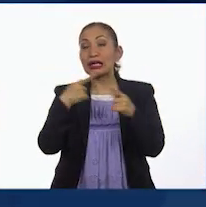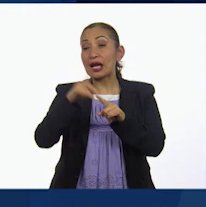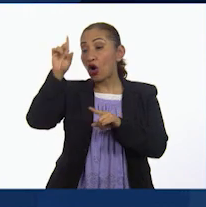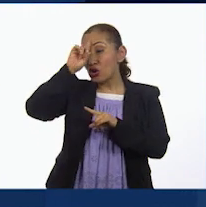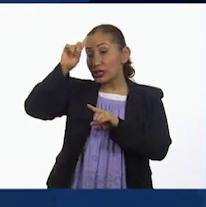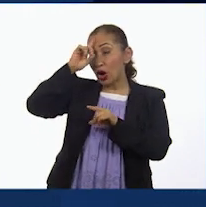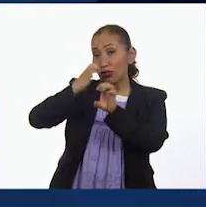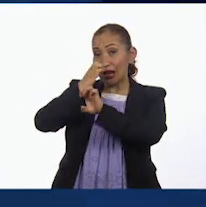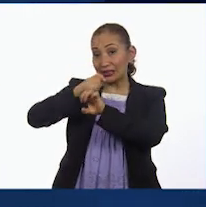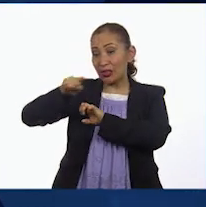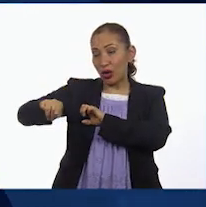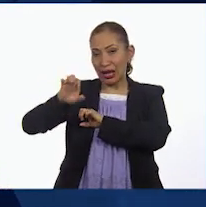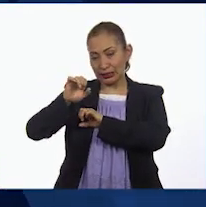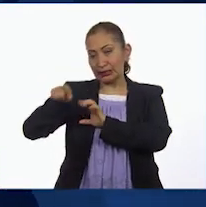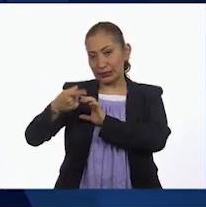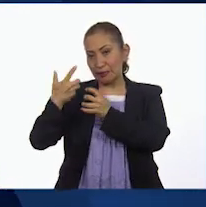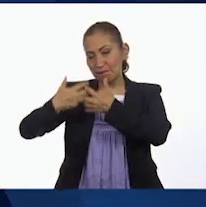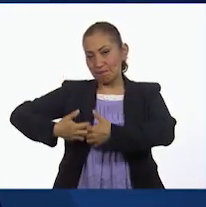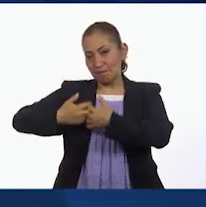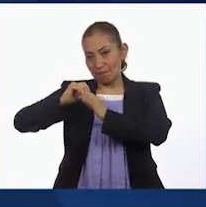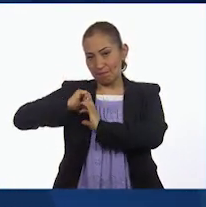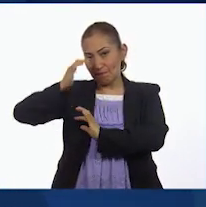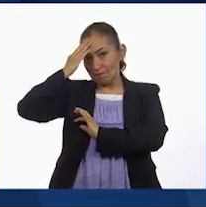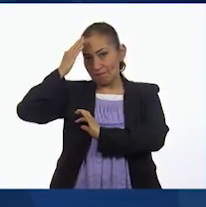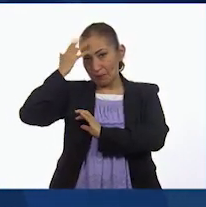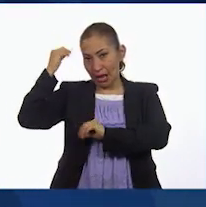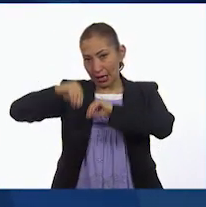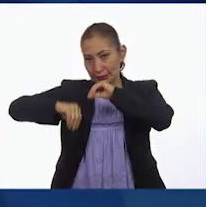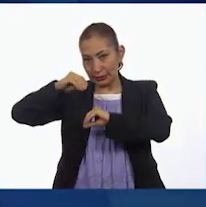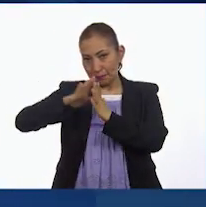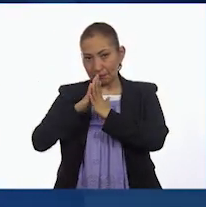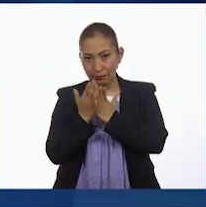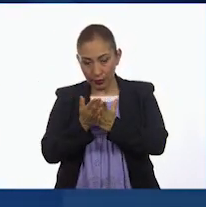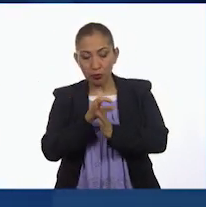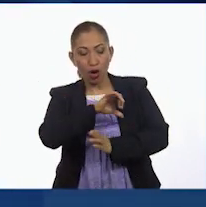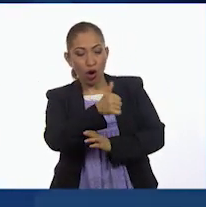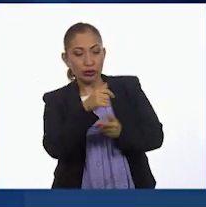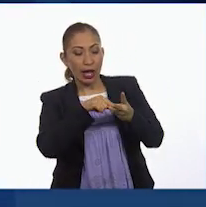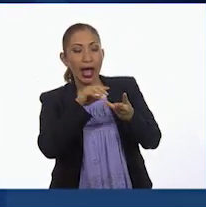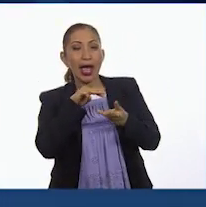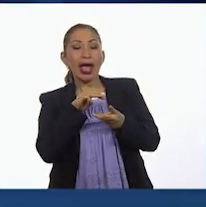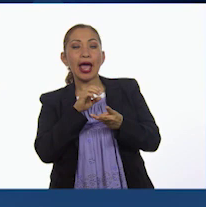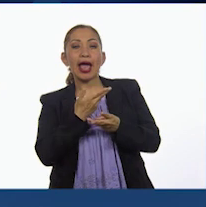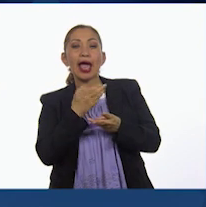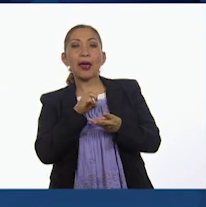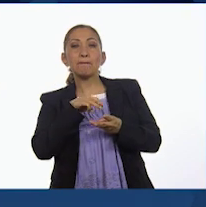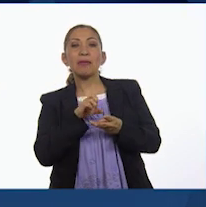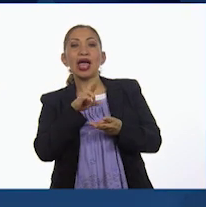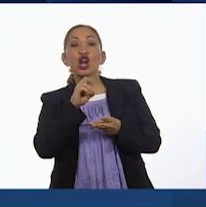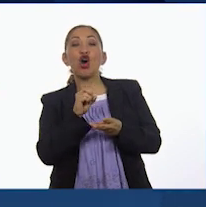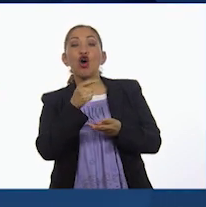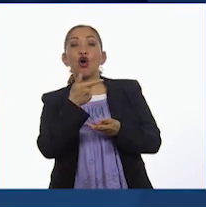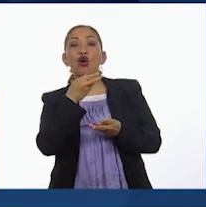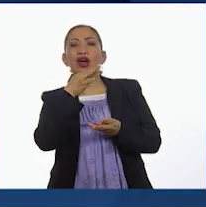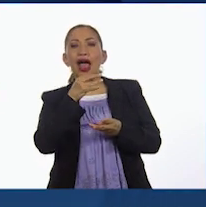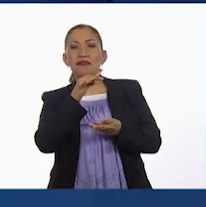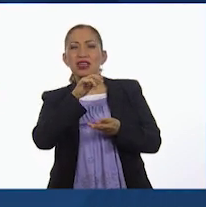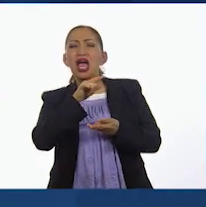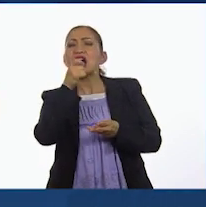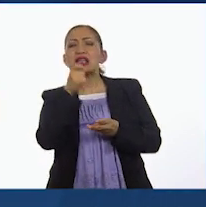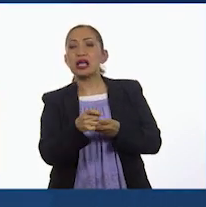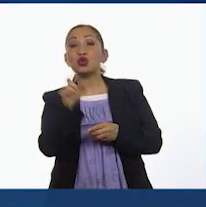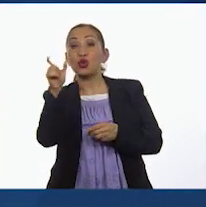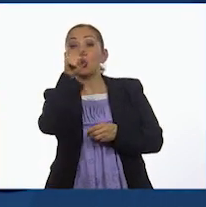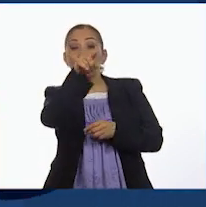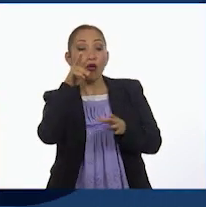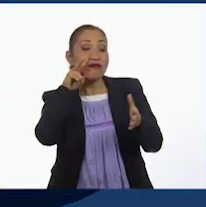es la editorial, y también el año. Y tenemos la hemerografía. La hemerografía, esta se hace cuando